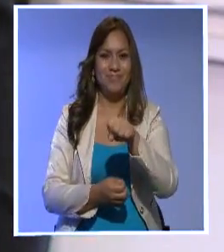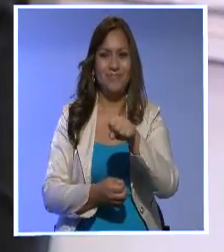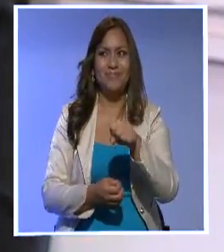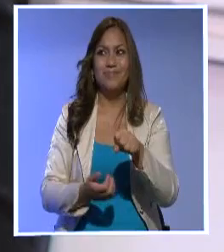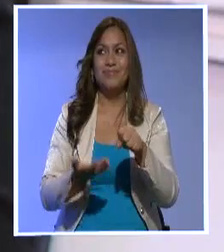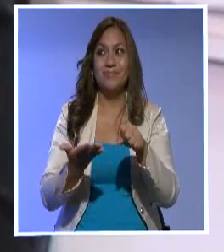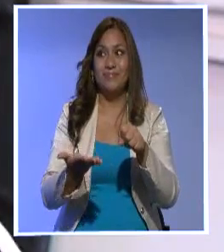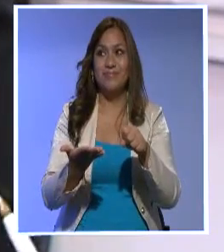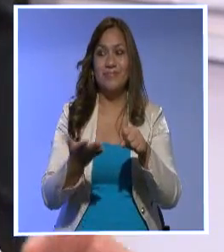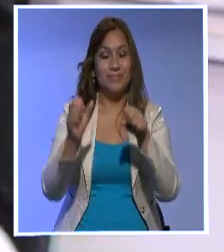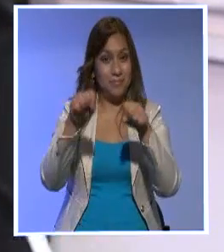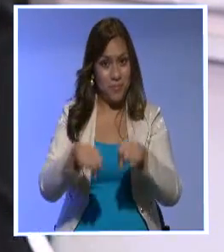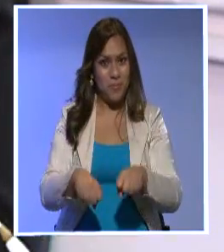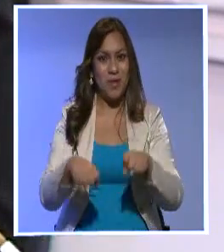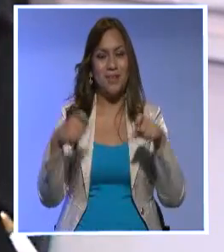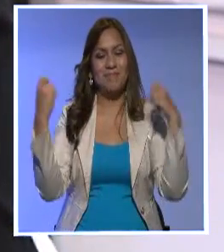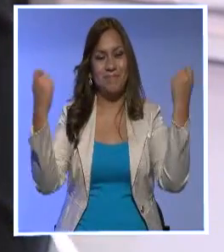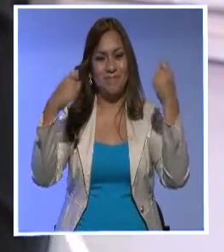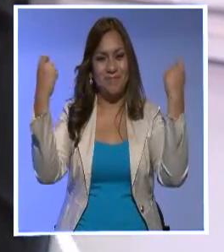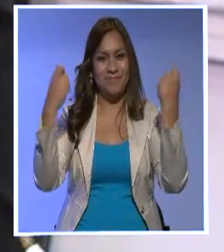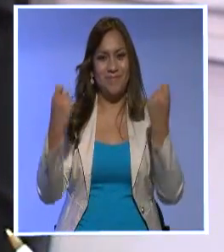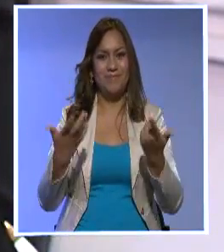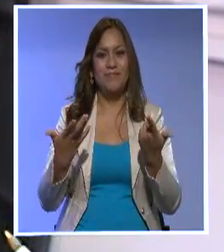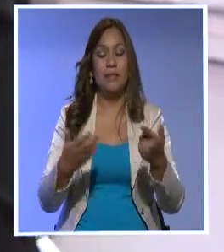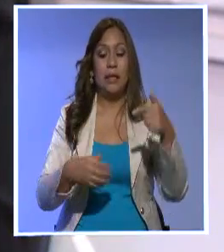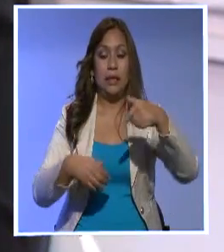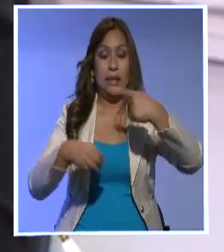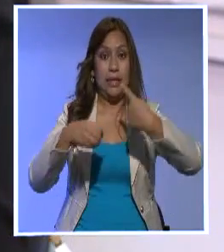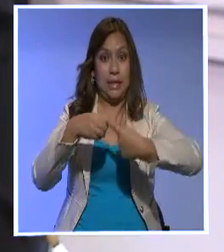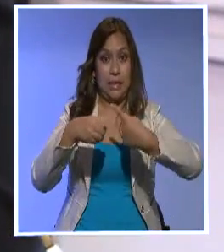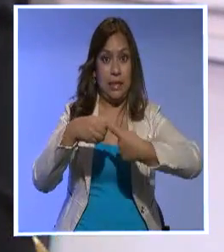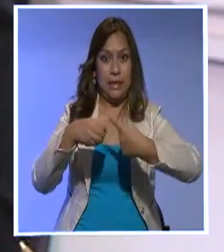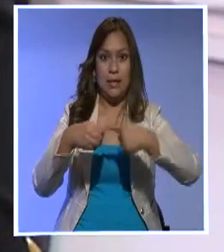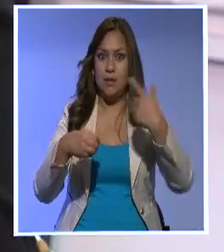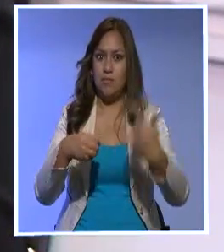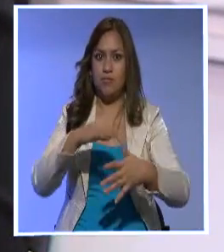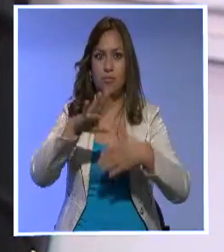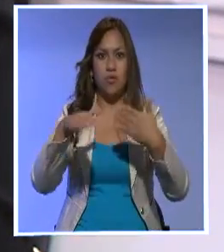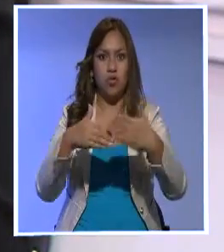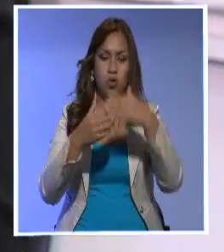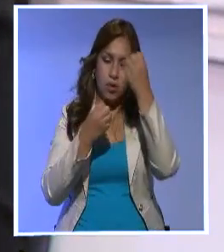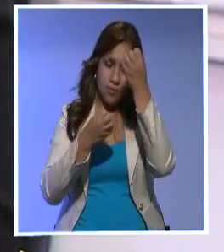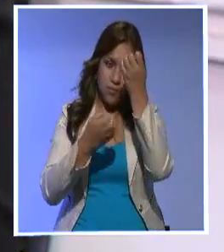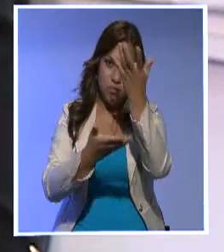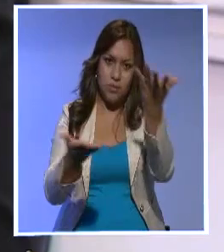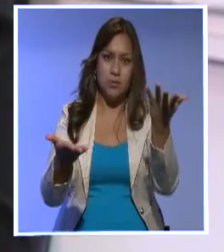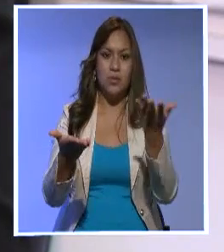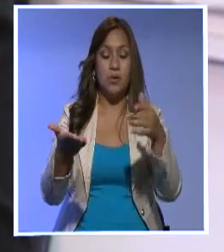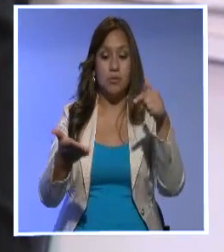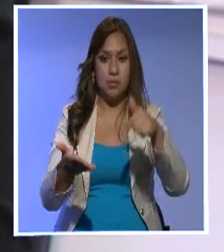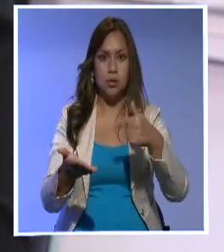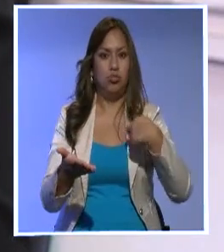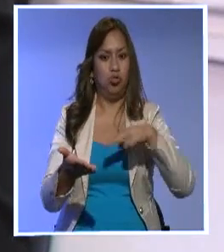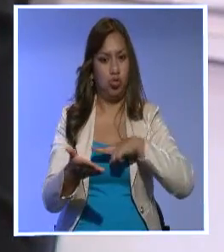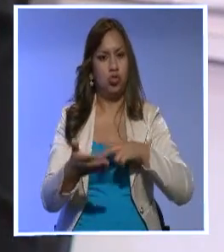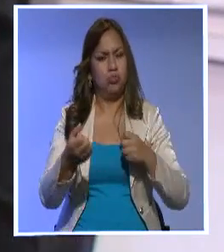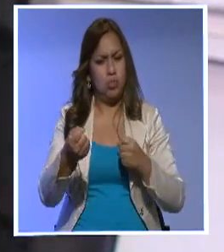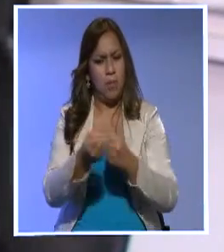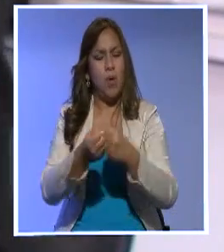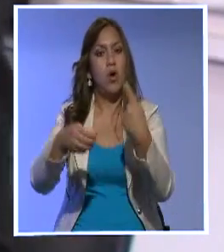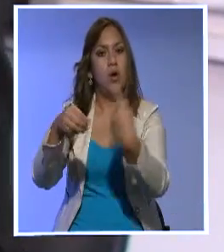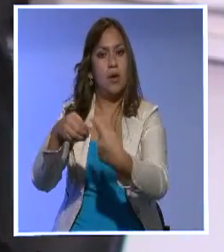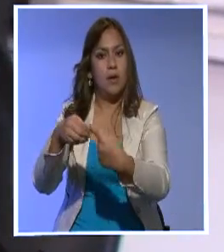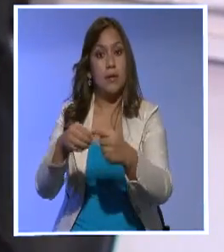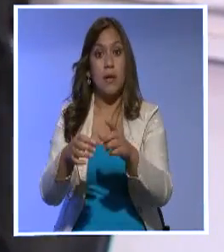el poder festejar aquí está también con toda la información que se ha generado agradecer también a nuestra asocia